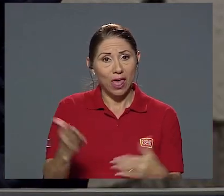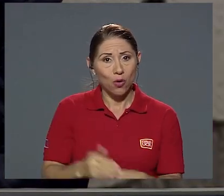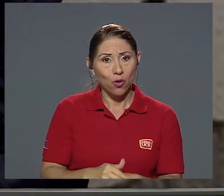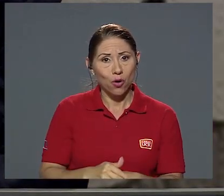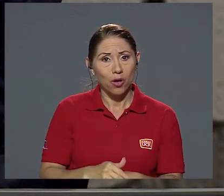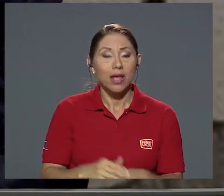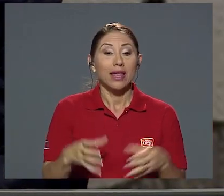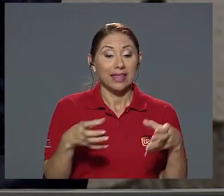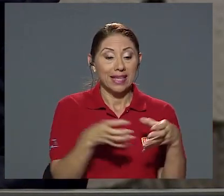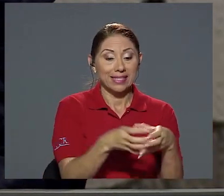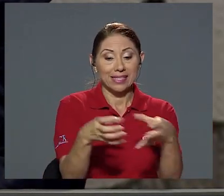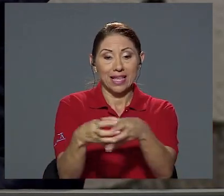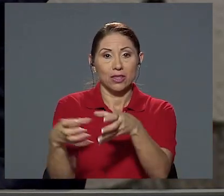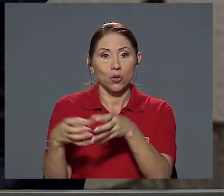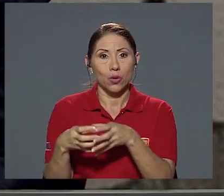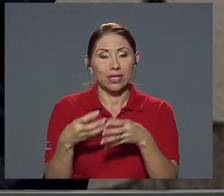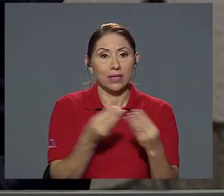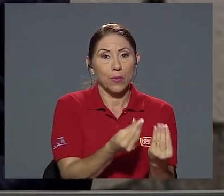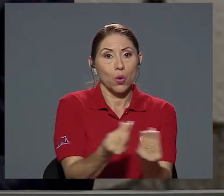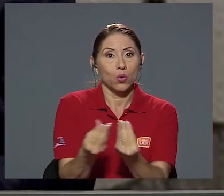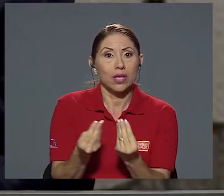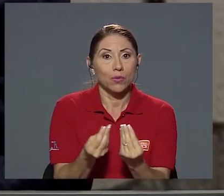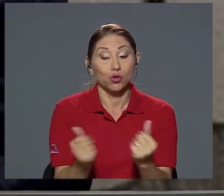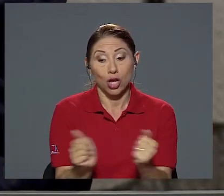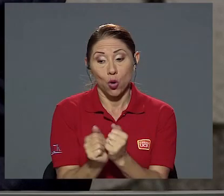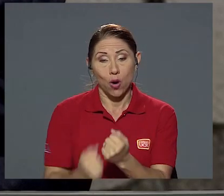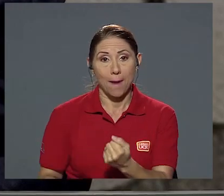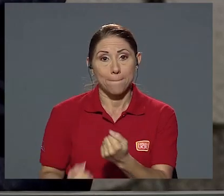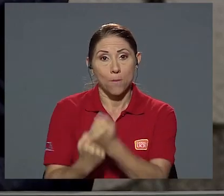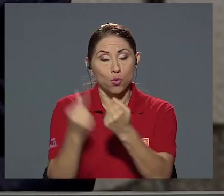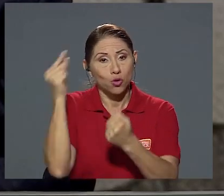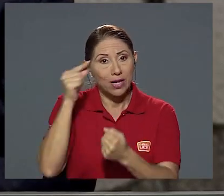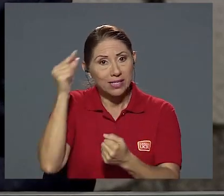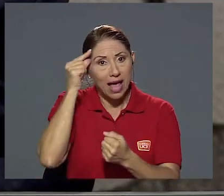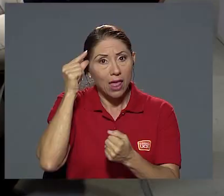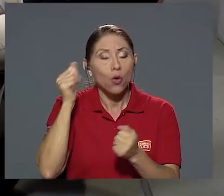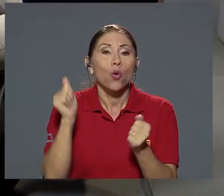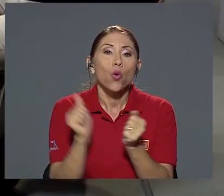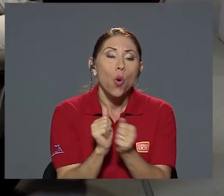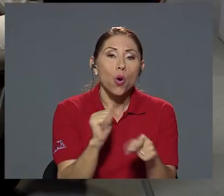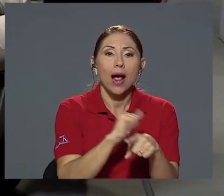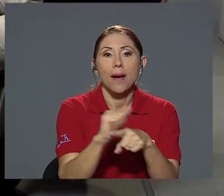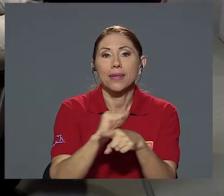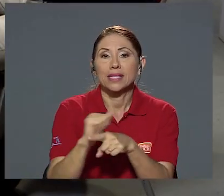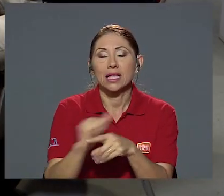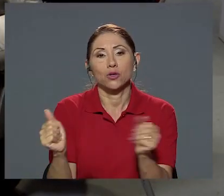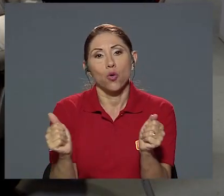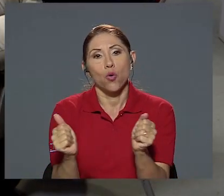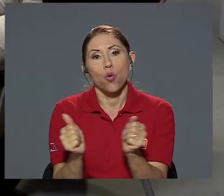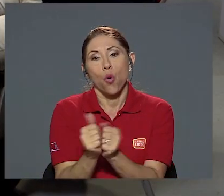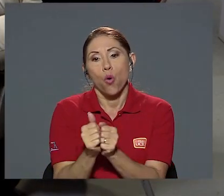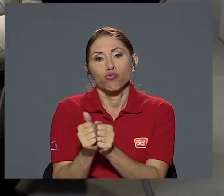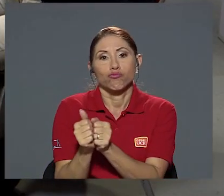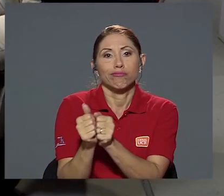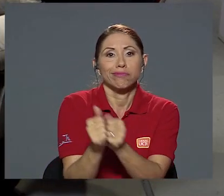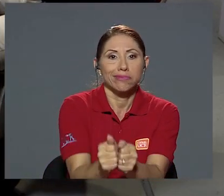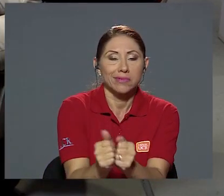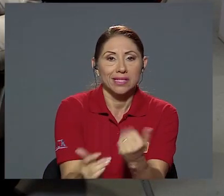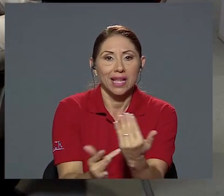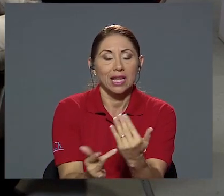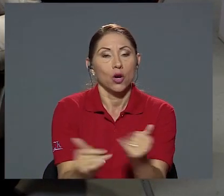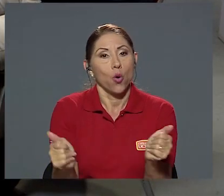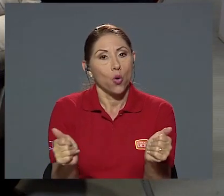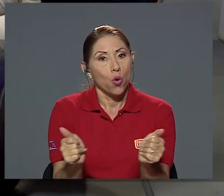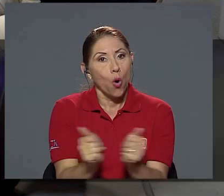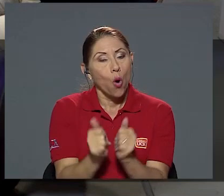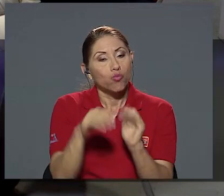que podrían, gracias a ese apoyo del Estado, con capacitación, con acompañamiento